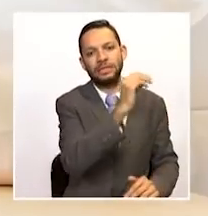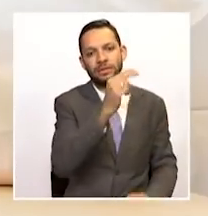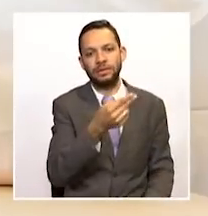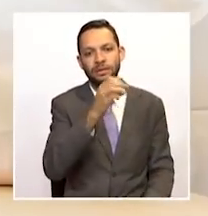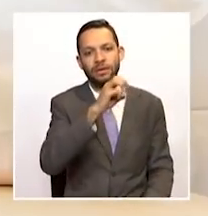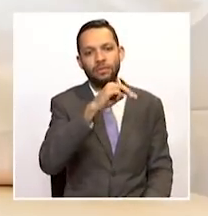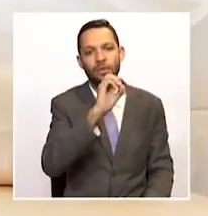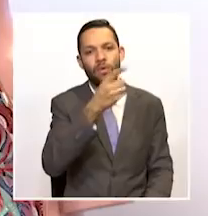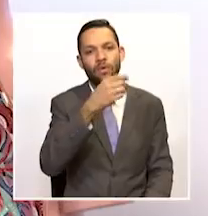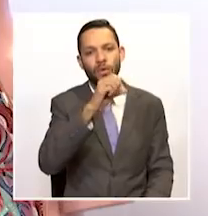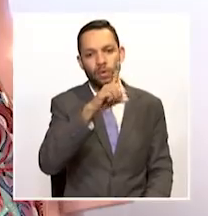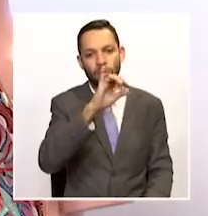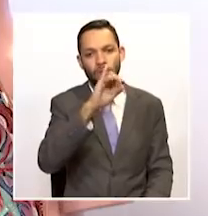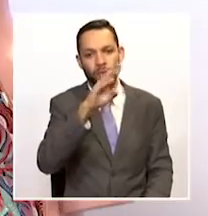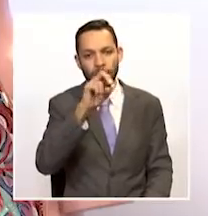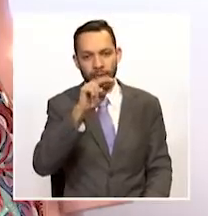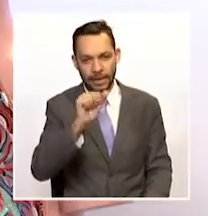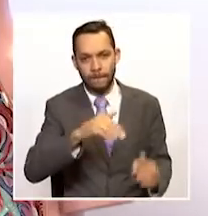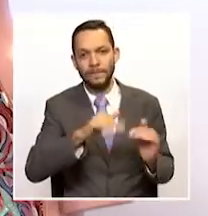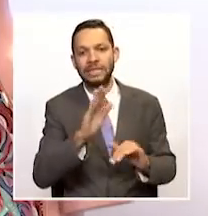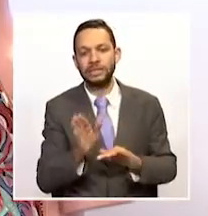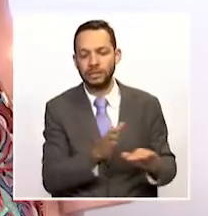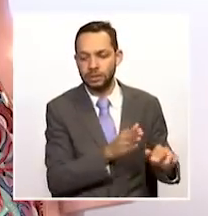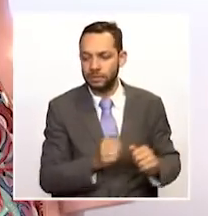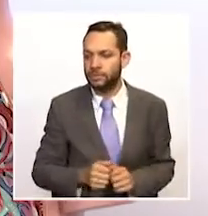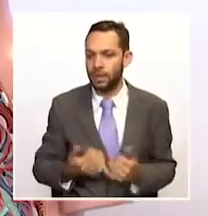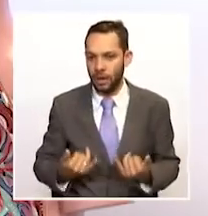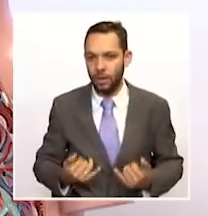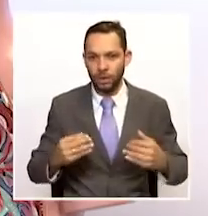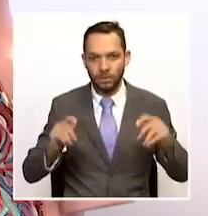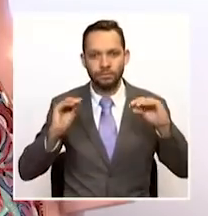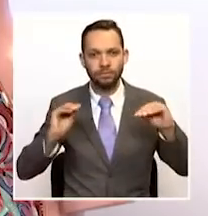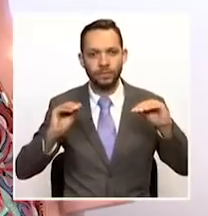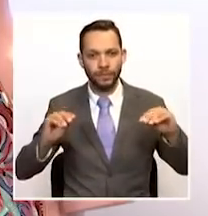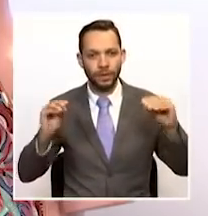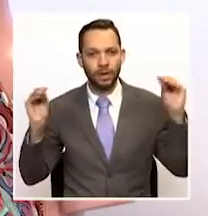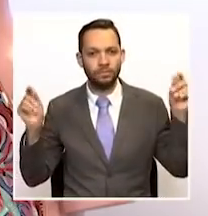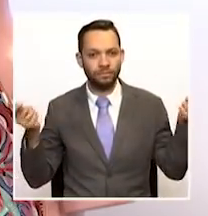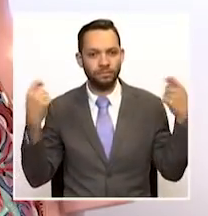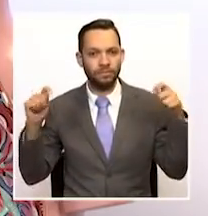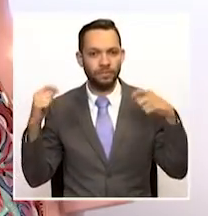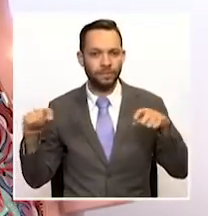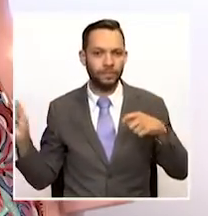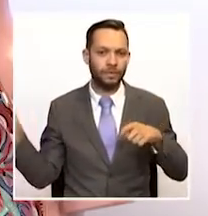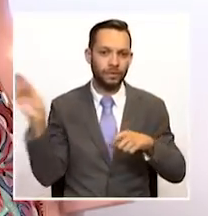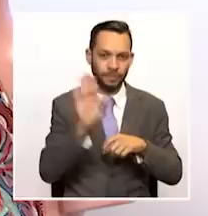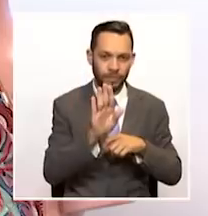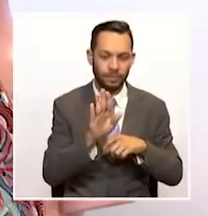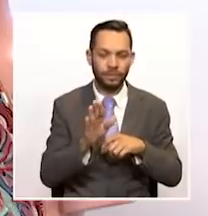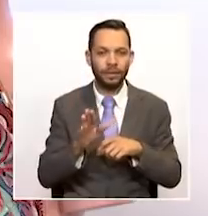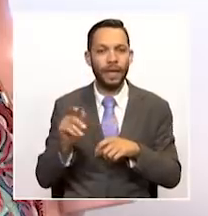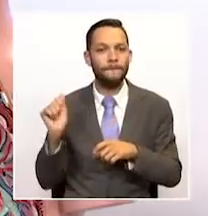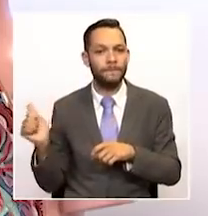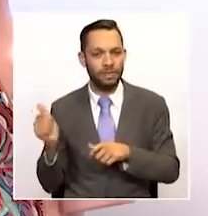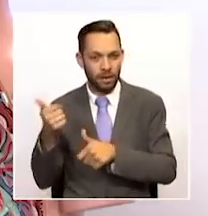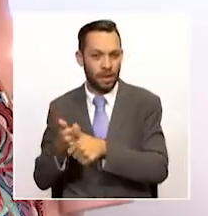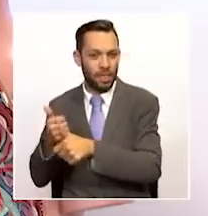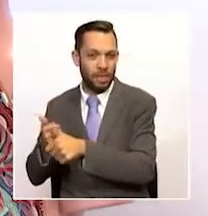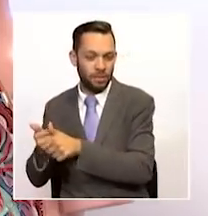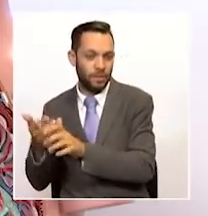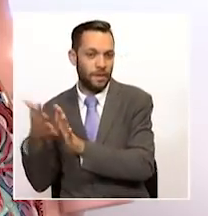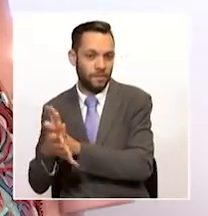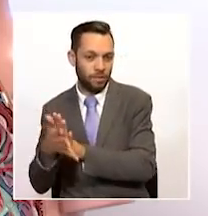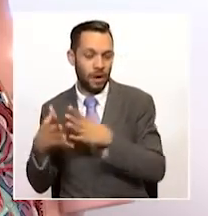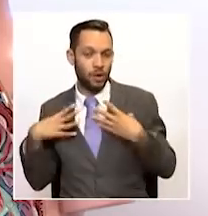y hematocrito vamos a ir a este corte comerciales para que sean ellas las que no salen de esta enfermedad porque nosotros si estudiamos